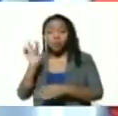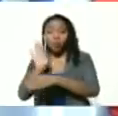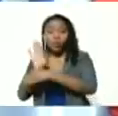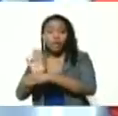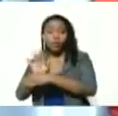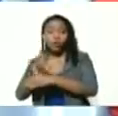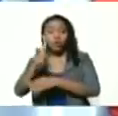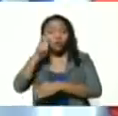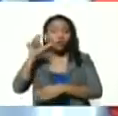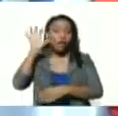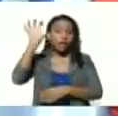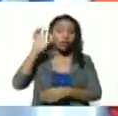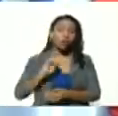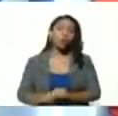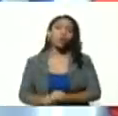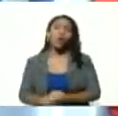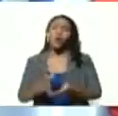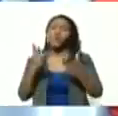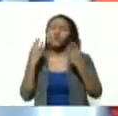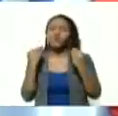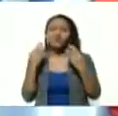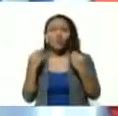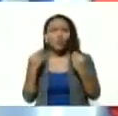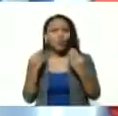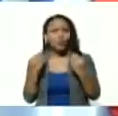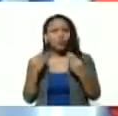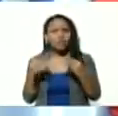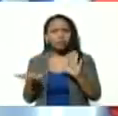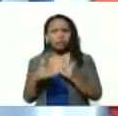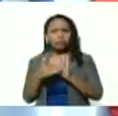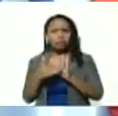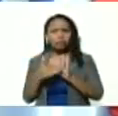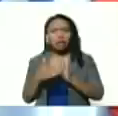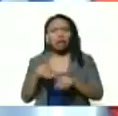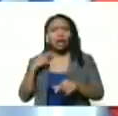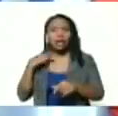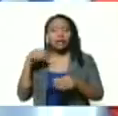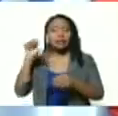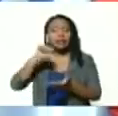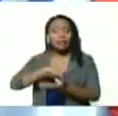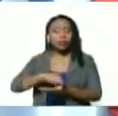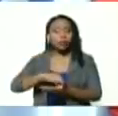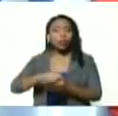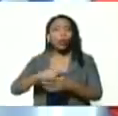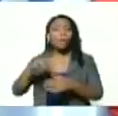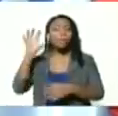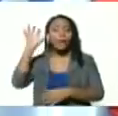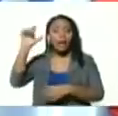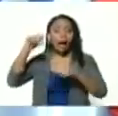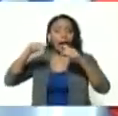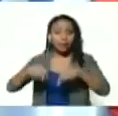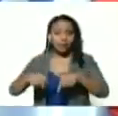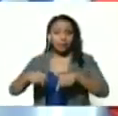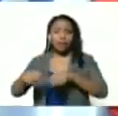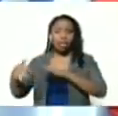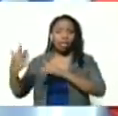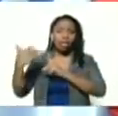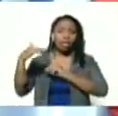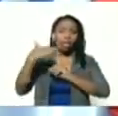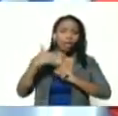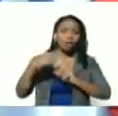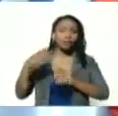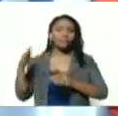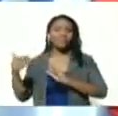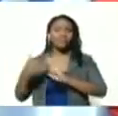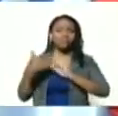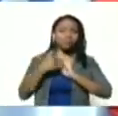nación, con muchas limitaciones, en medio de la sede de un país bloqueado, amenazado. Nuestros